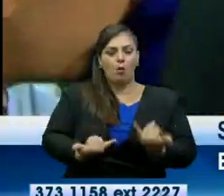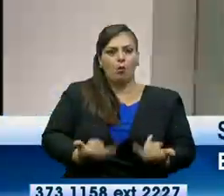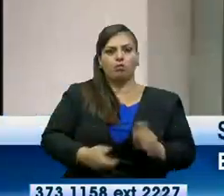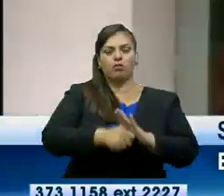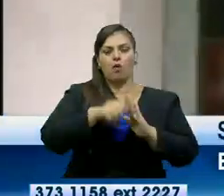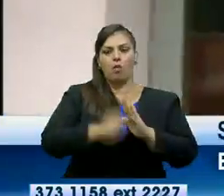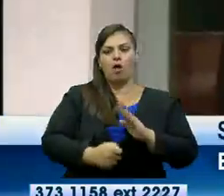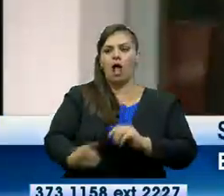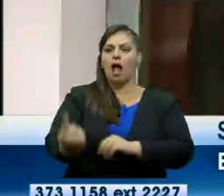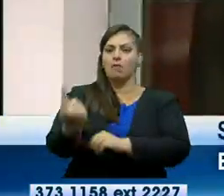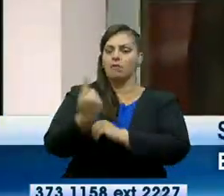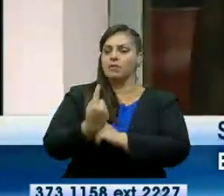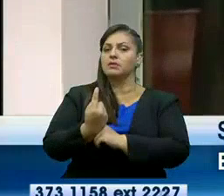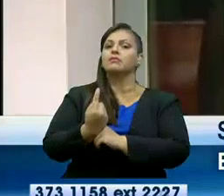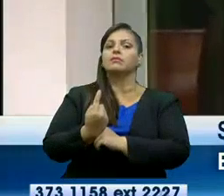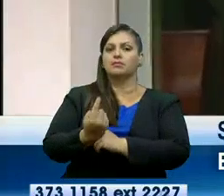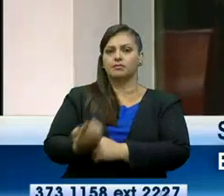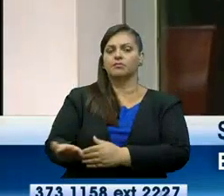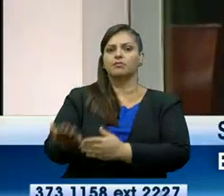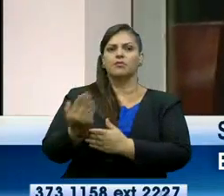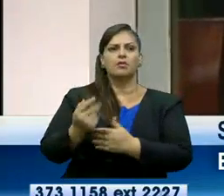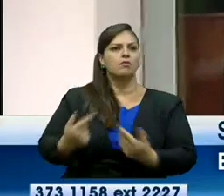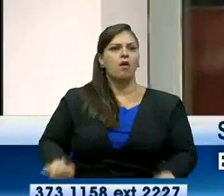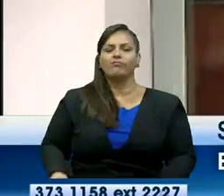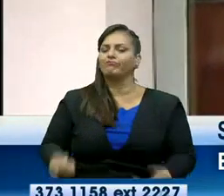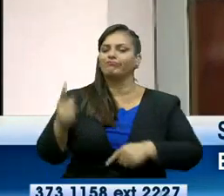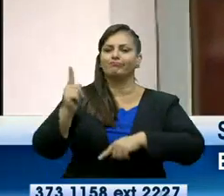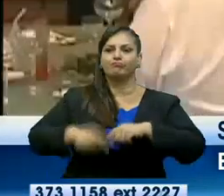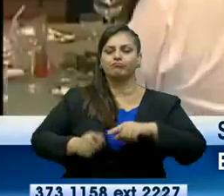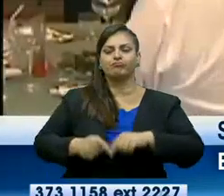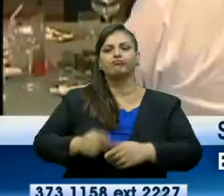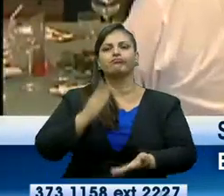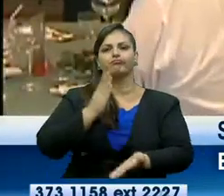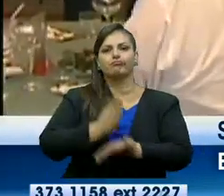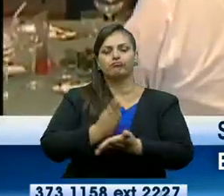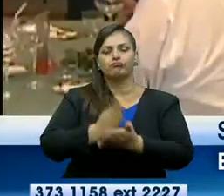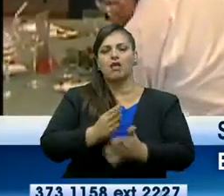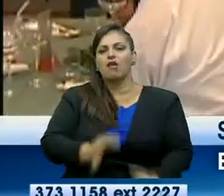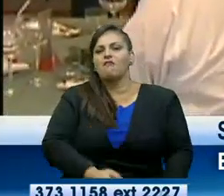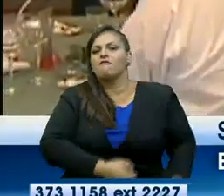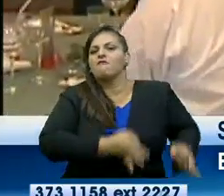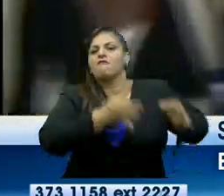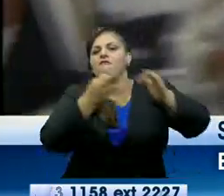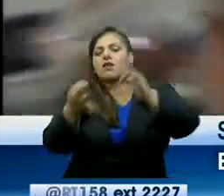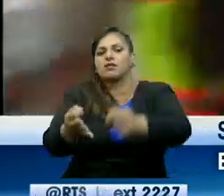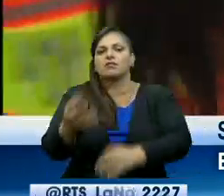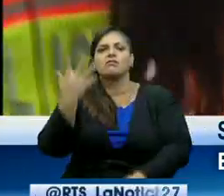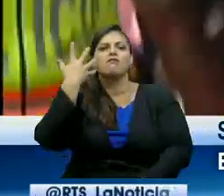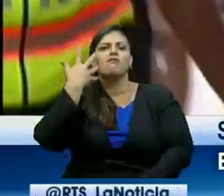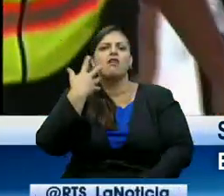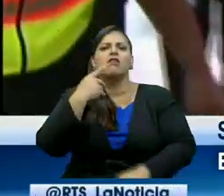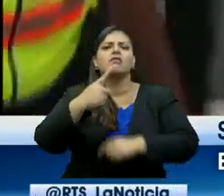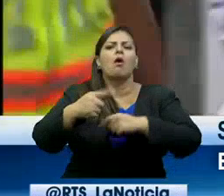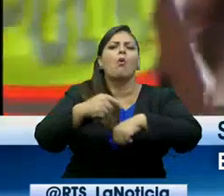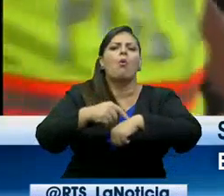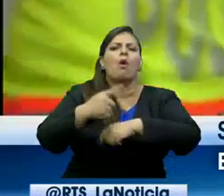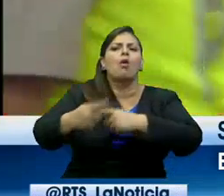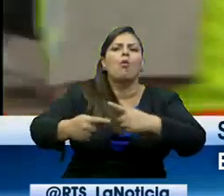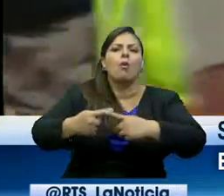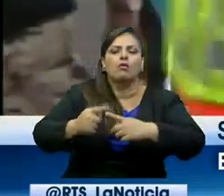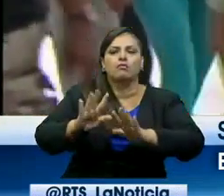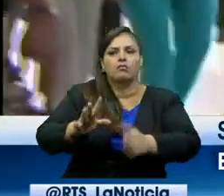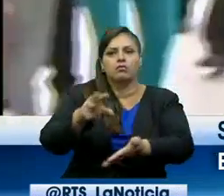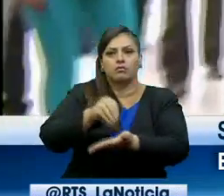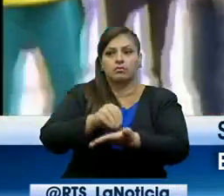Norte en el Albán Borja, en Guayaquil, deberá ser reinstalada de acuerdo a una nueva fecha y hora. La exfuncionaria es acusada